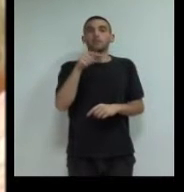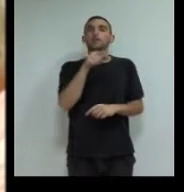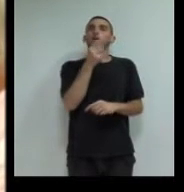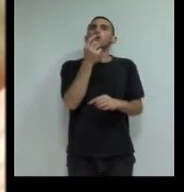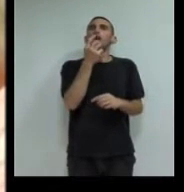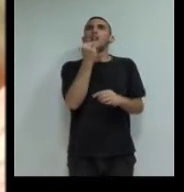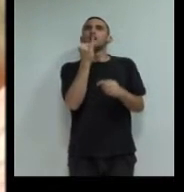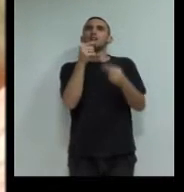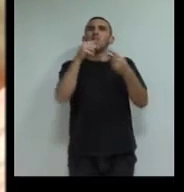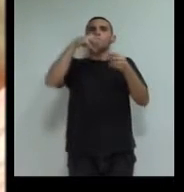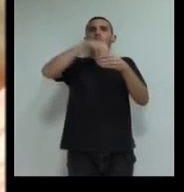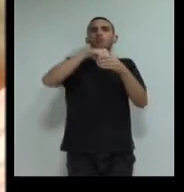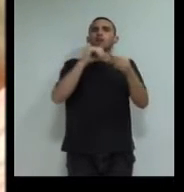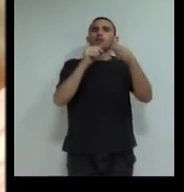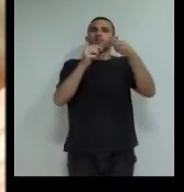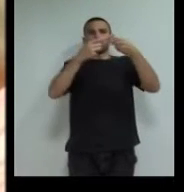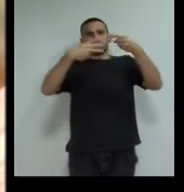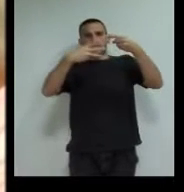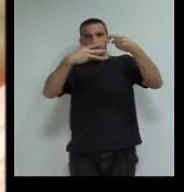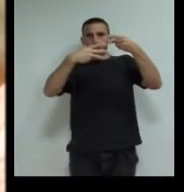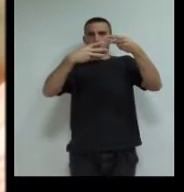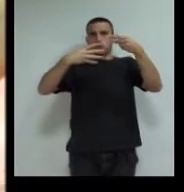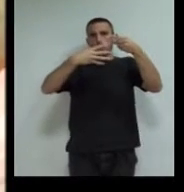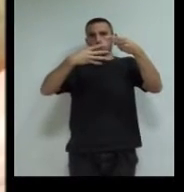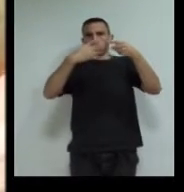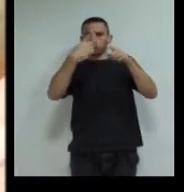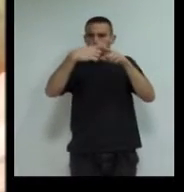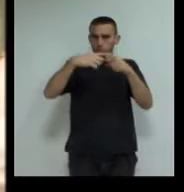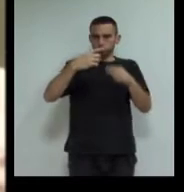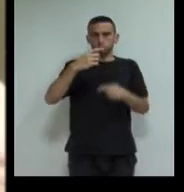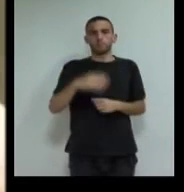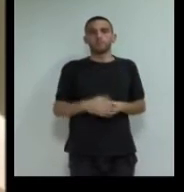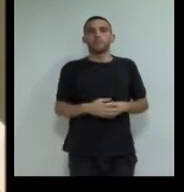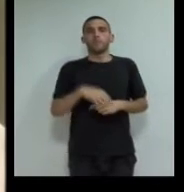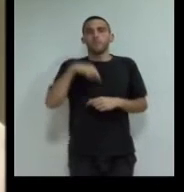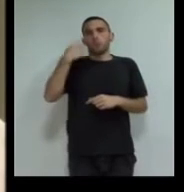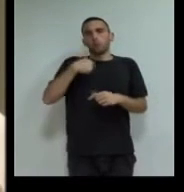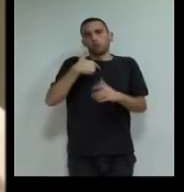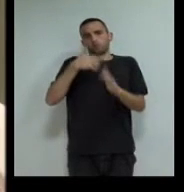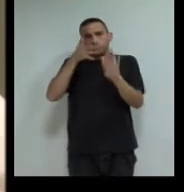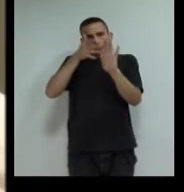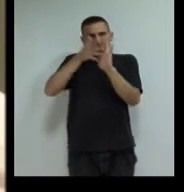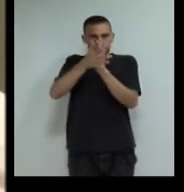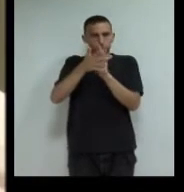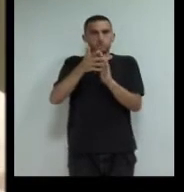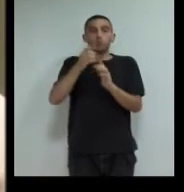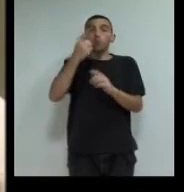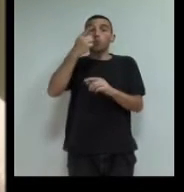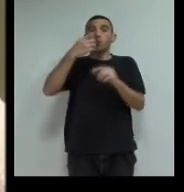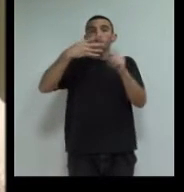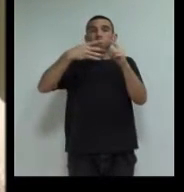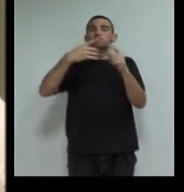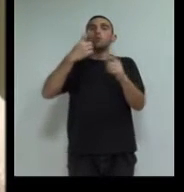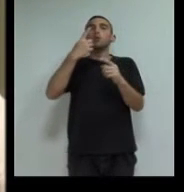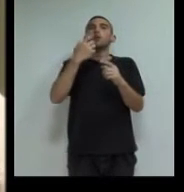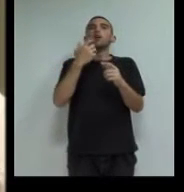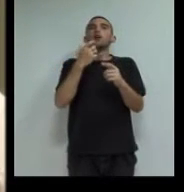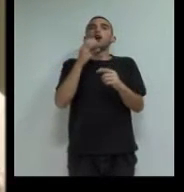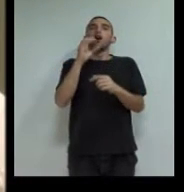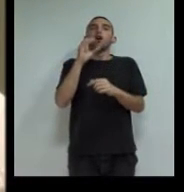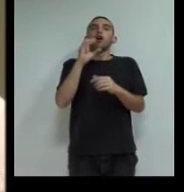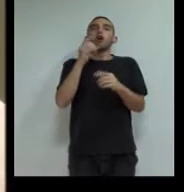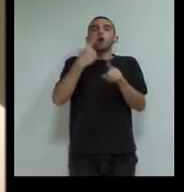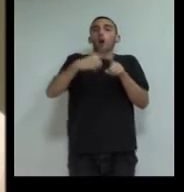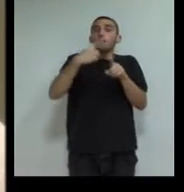4 componentes. Un componente es, luego entraremos si nos apetece, un componente es una aplicación para que a través de